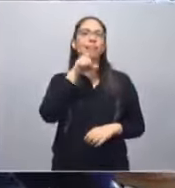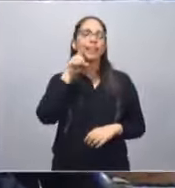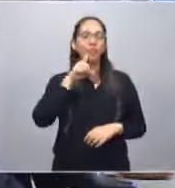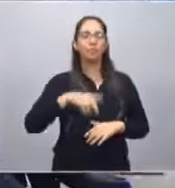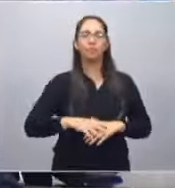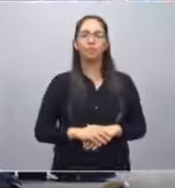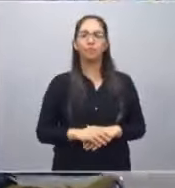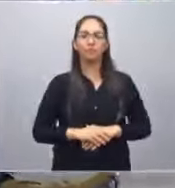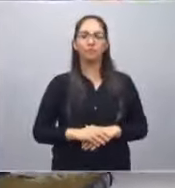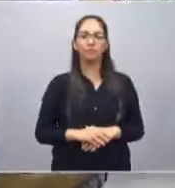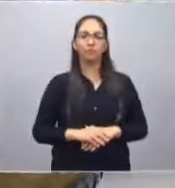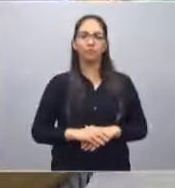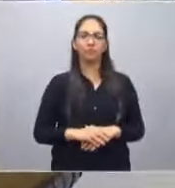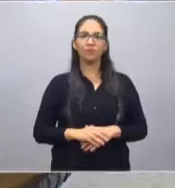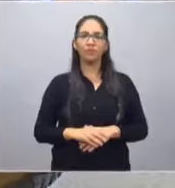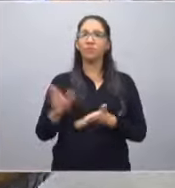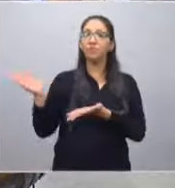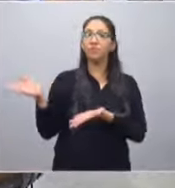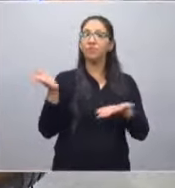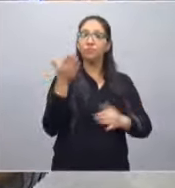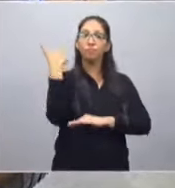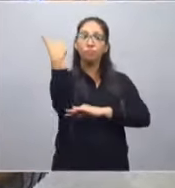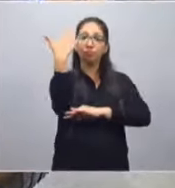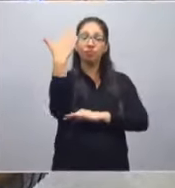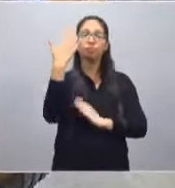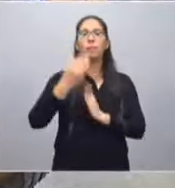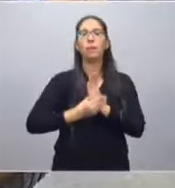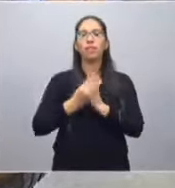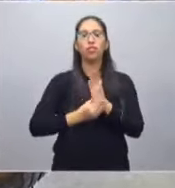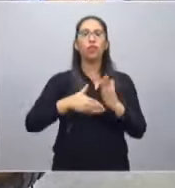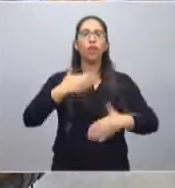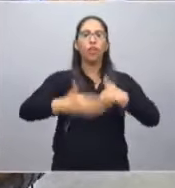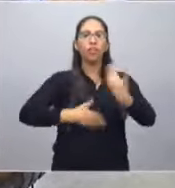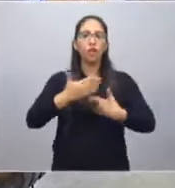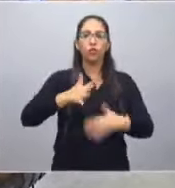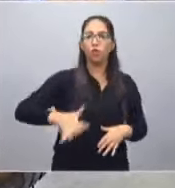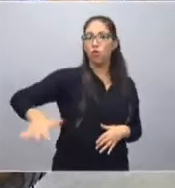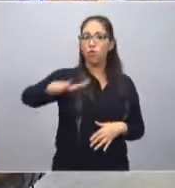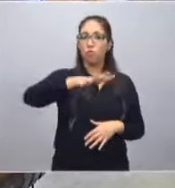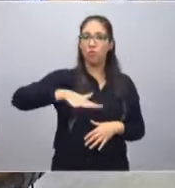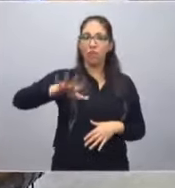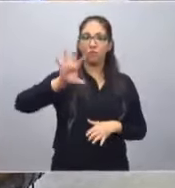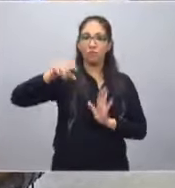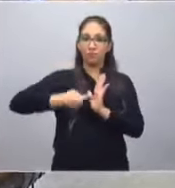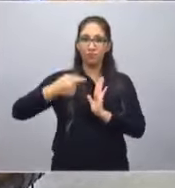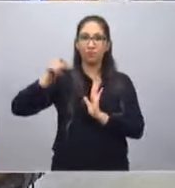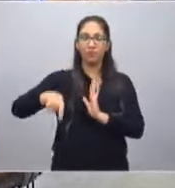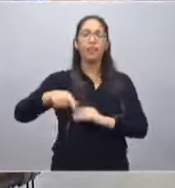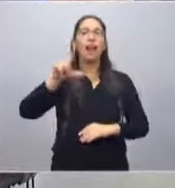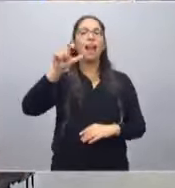lurati vamos a escuchar ahora las palabras del ministro de desarrollo de la comunidad Andrés